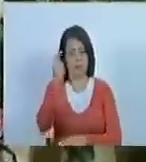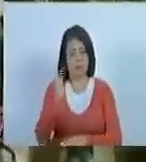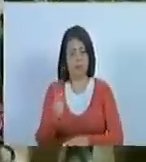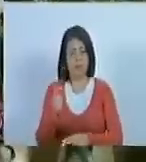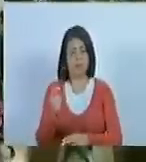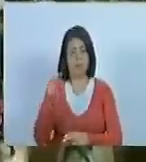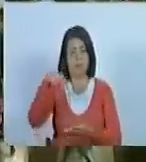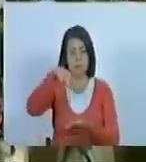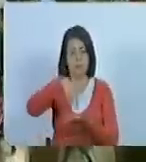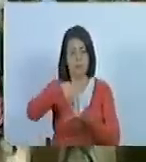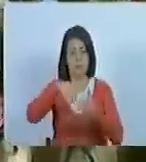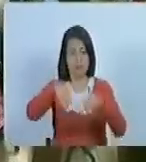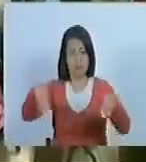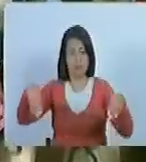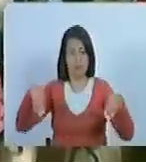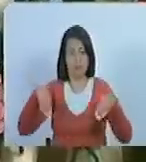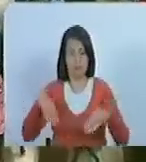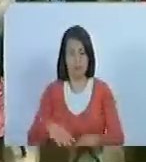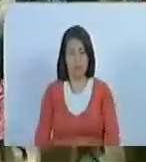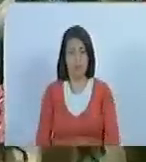ocupe la tribuna de oradores.